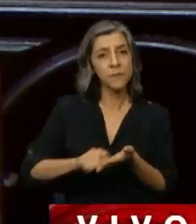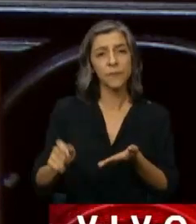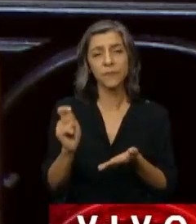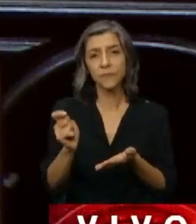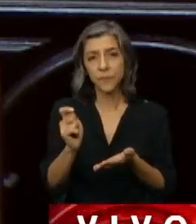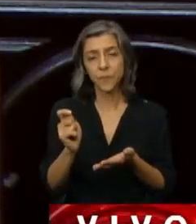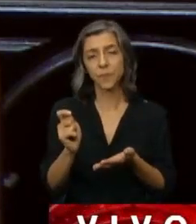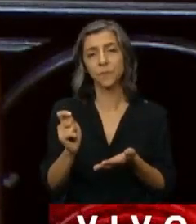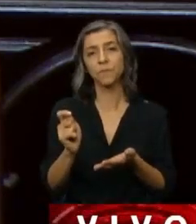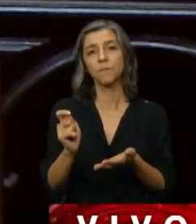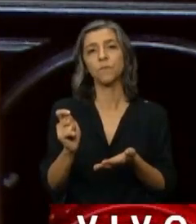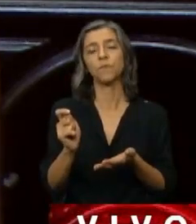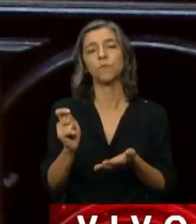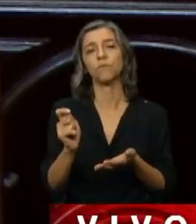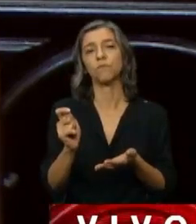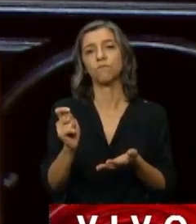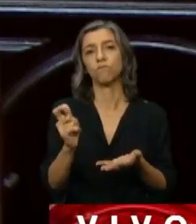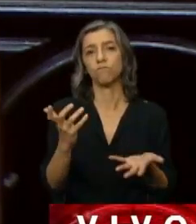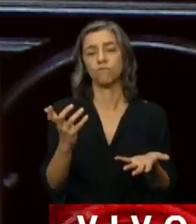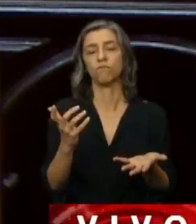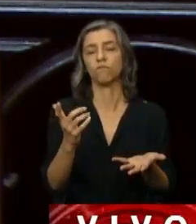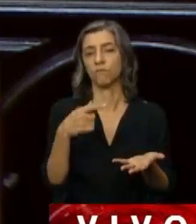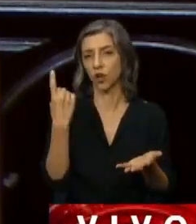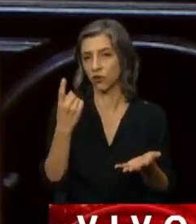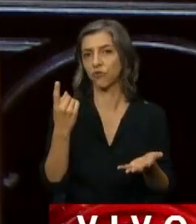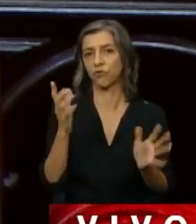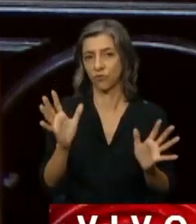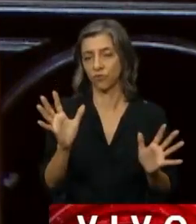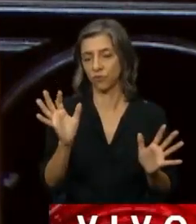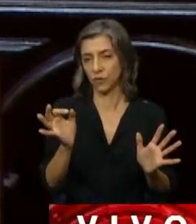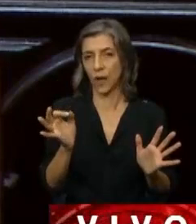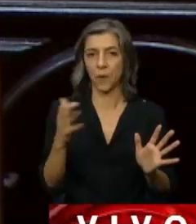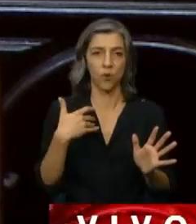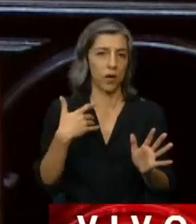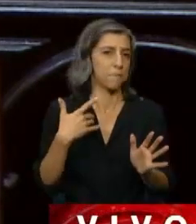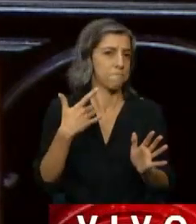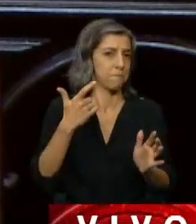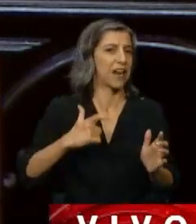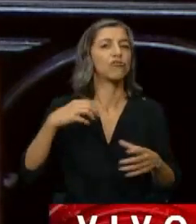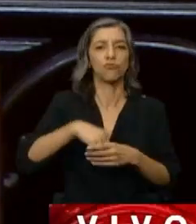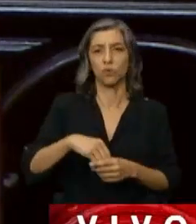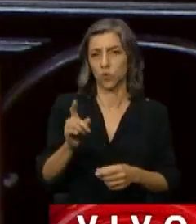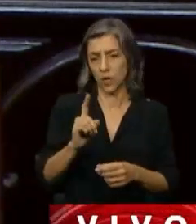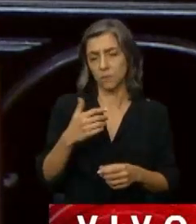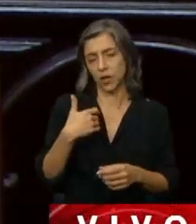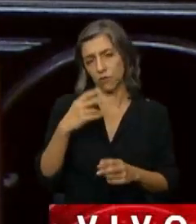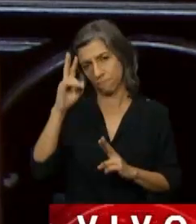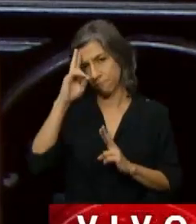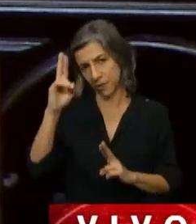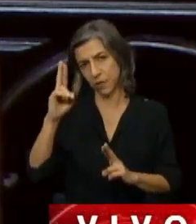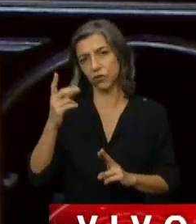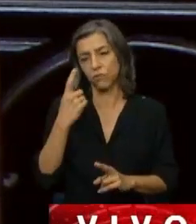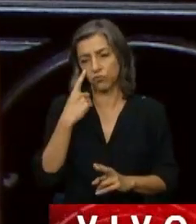no pertenece a nuestro espacio, pero de todas maneras nos genera un enorme respeto, primero porque lo conozco desde hace